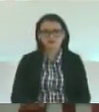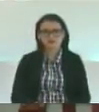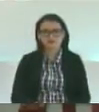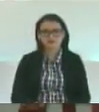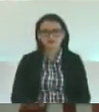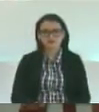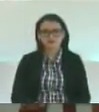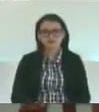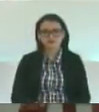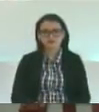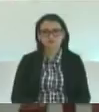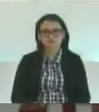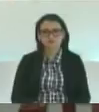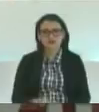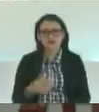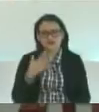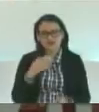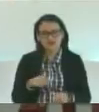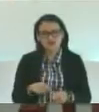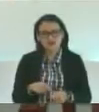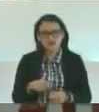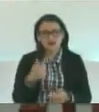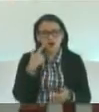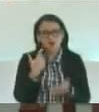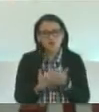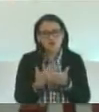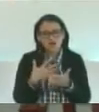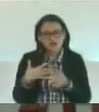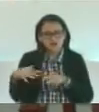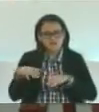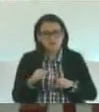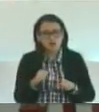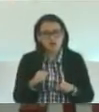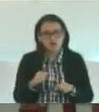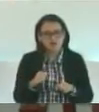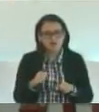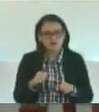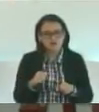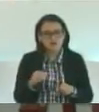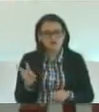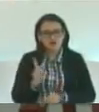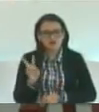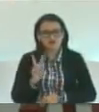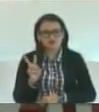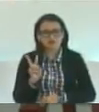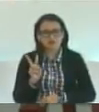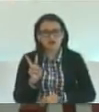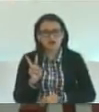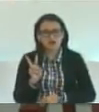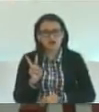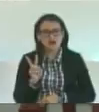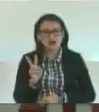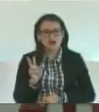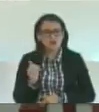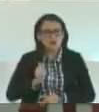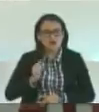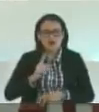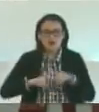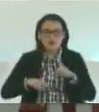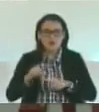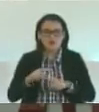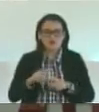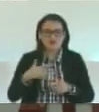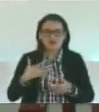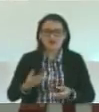expediente de la crisis humanitaria para justificar una intervención sobre Venezuela o que suceda cualquier cosa que acabe